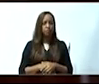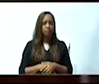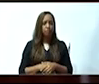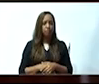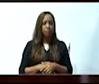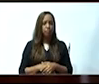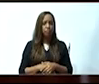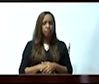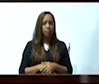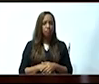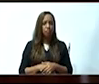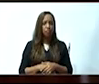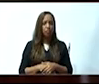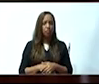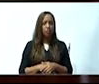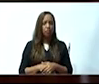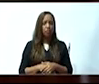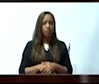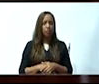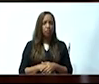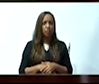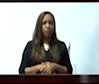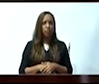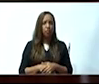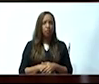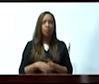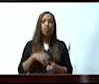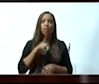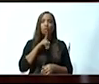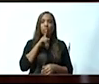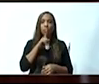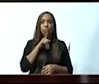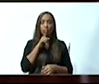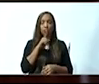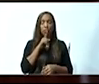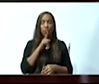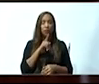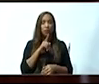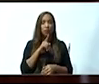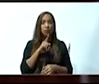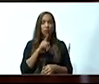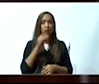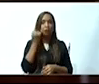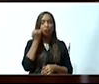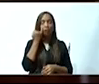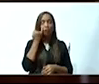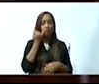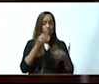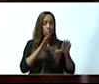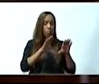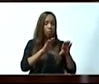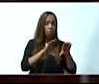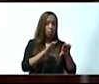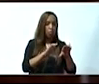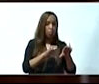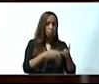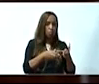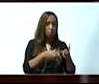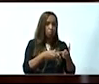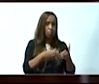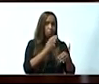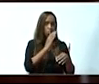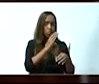alianzas generalmente resultan perjudiciales al Estado Dominicano. Y peor,